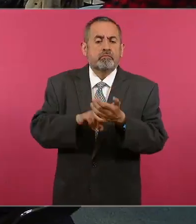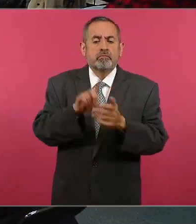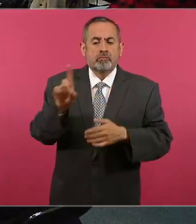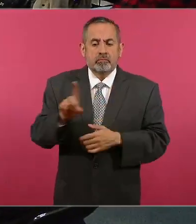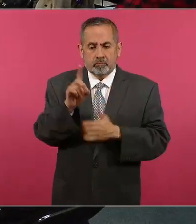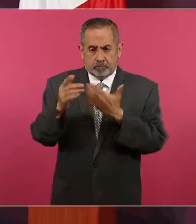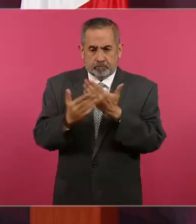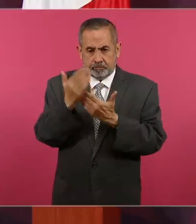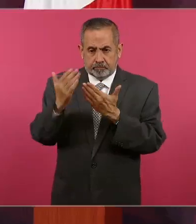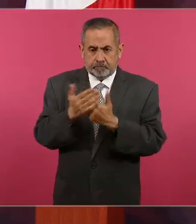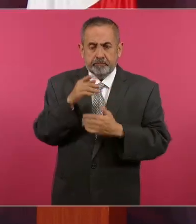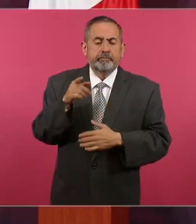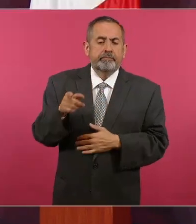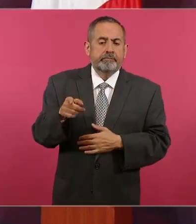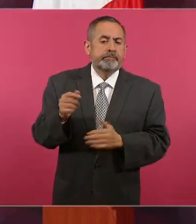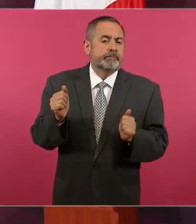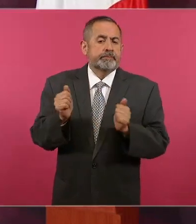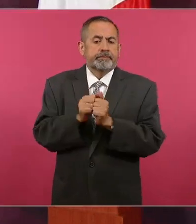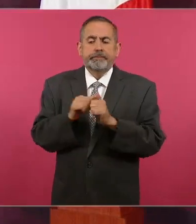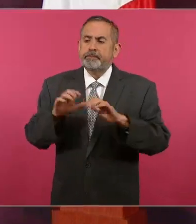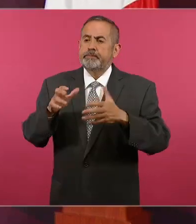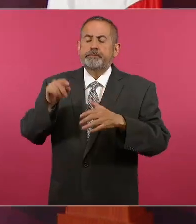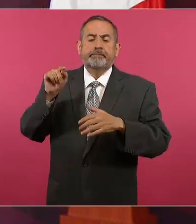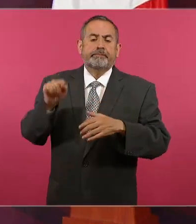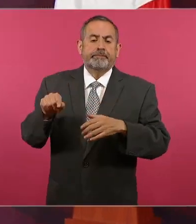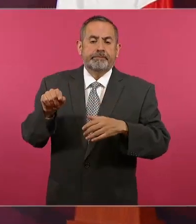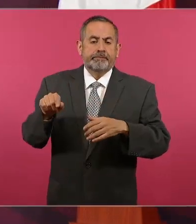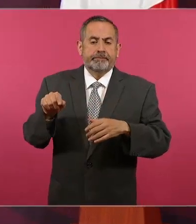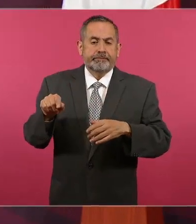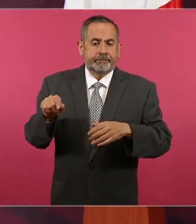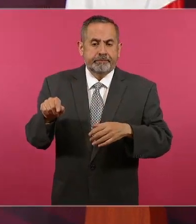mañana con